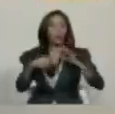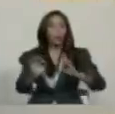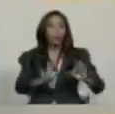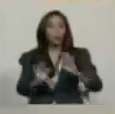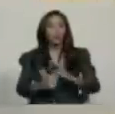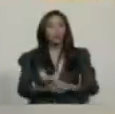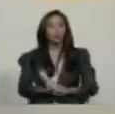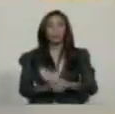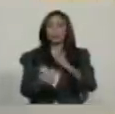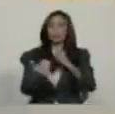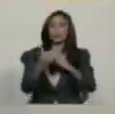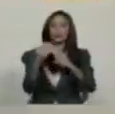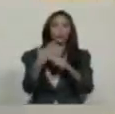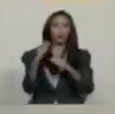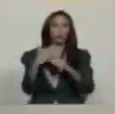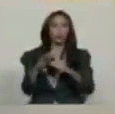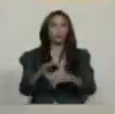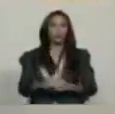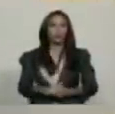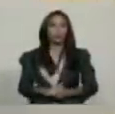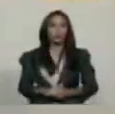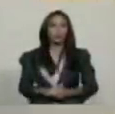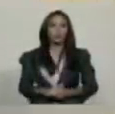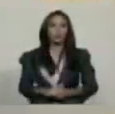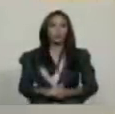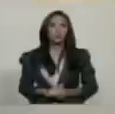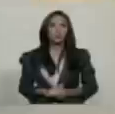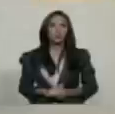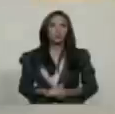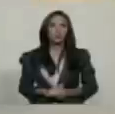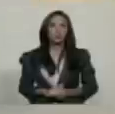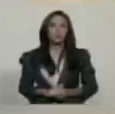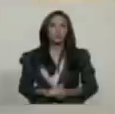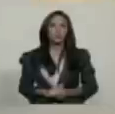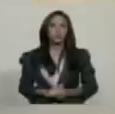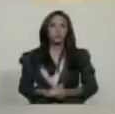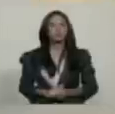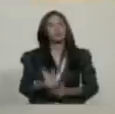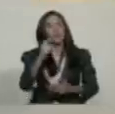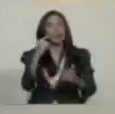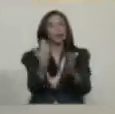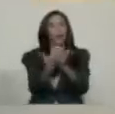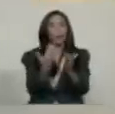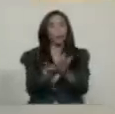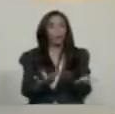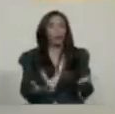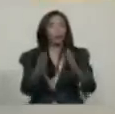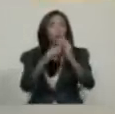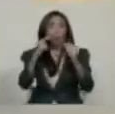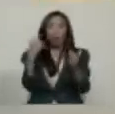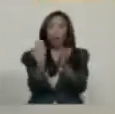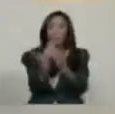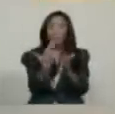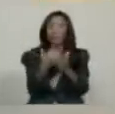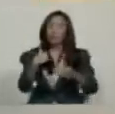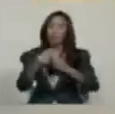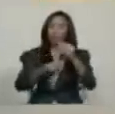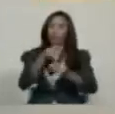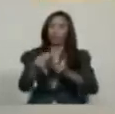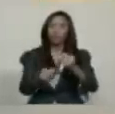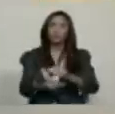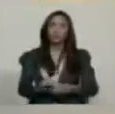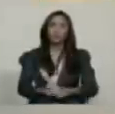que vengan y superarlas. Y la prueba de las pruebas, la mamá de las pruebas, la prueba económica, la construcción de